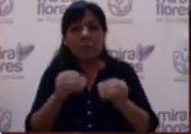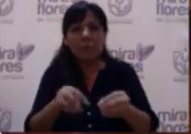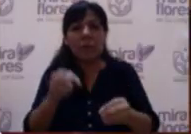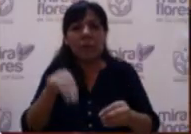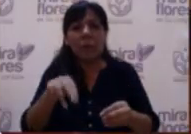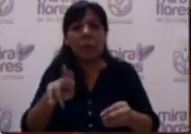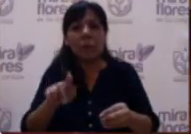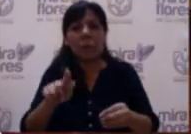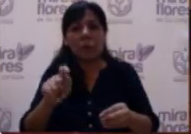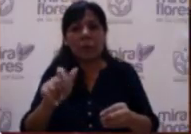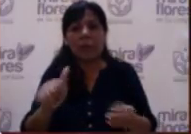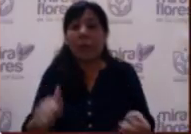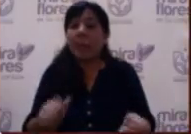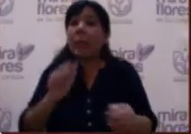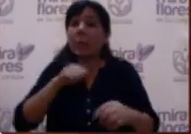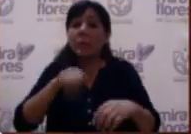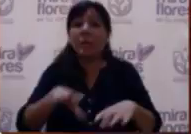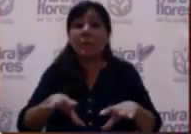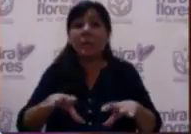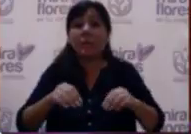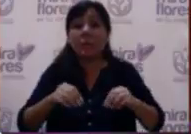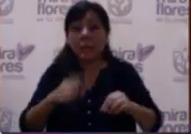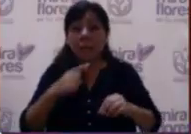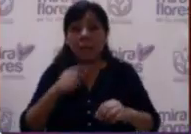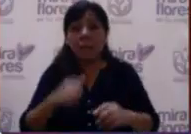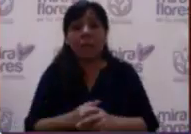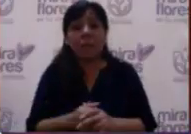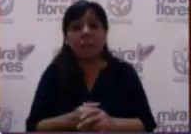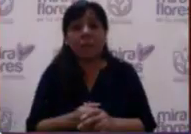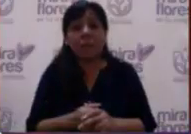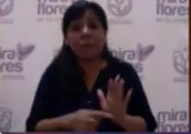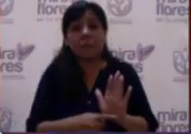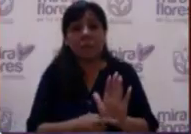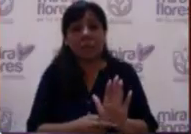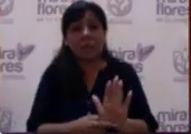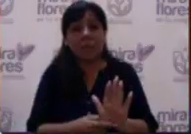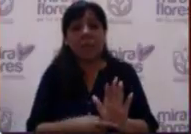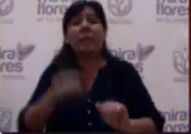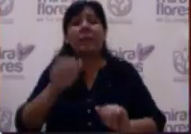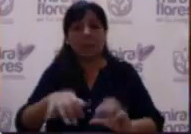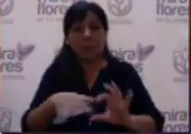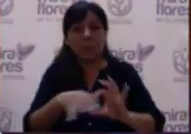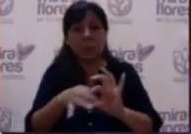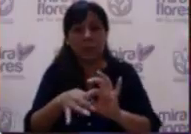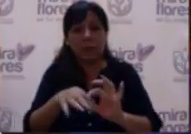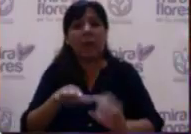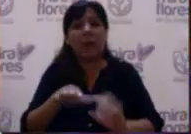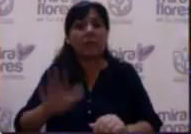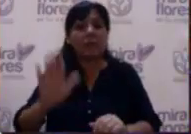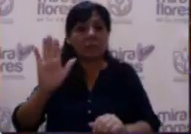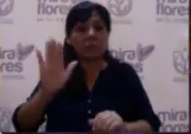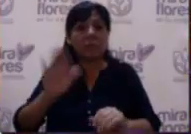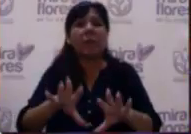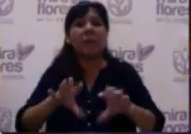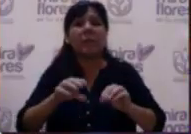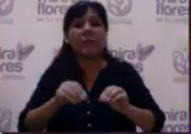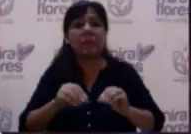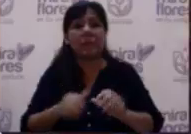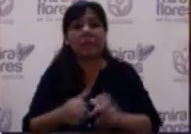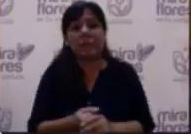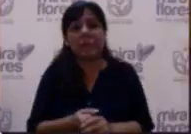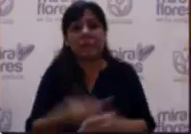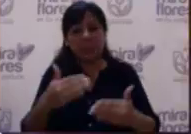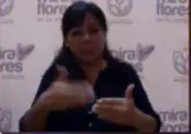votar. Aquellos miembros que estén a favor, si no se expresaron en señal de conformidad, se aprueba por unanimidad de votos. Muchas gracias. Vamos al siguiente punto.